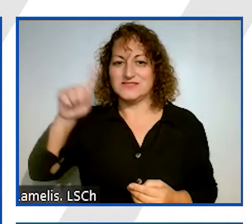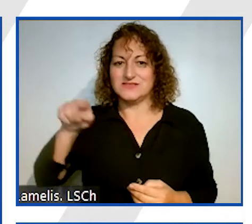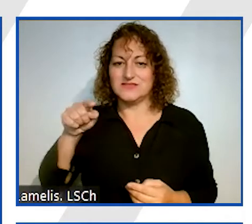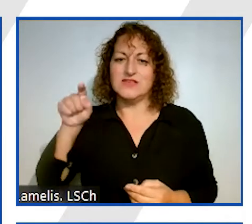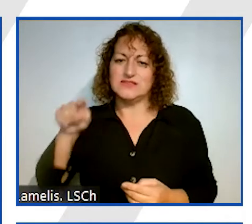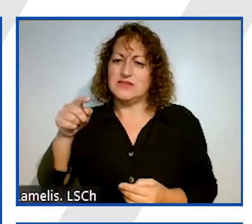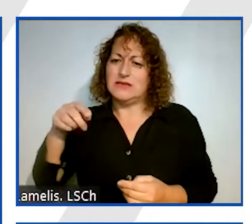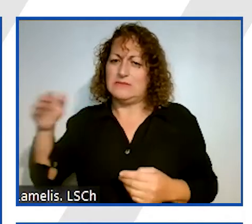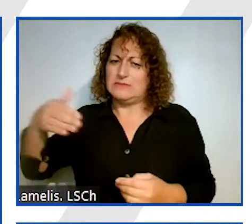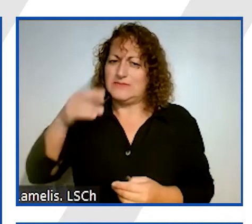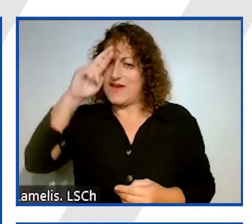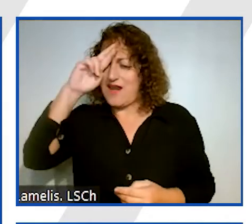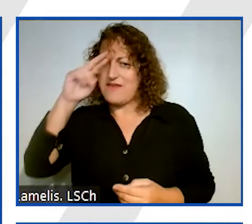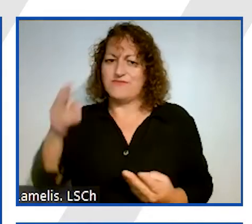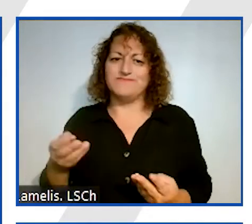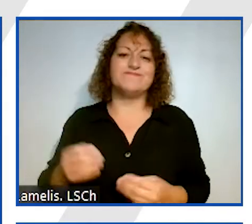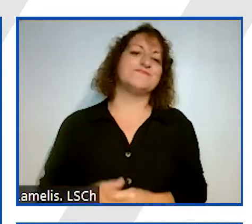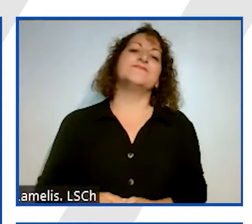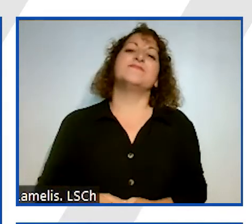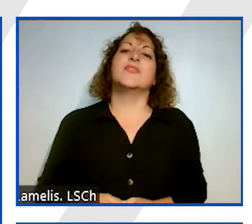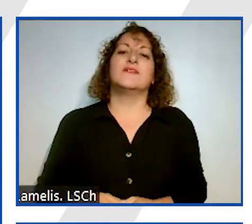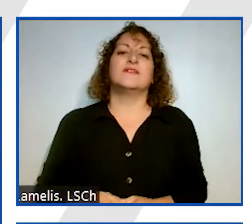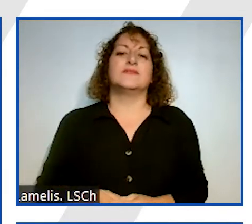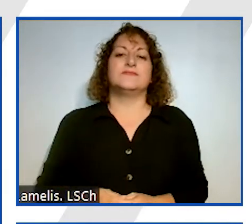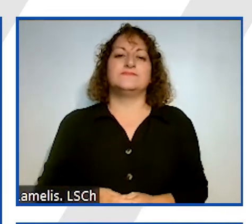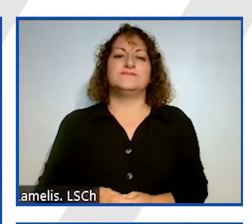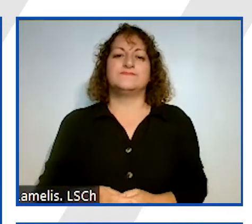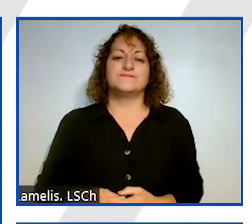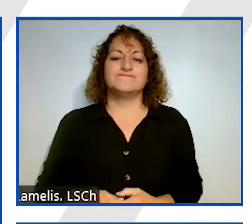¿Ya? Y en términos generales,